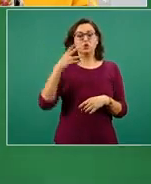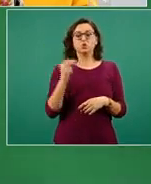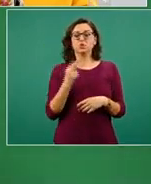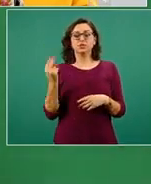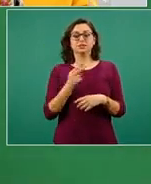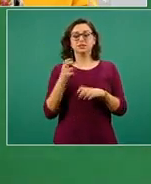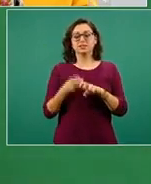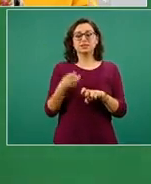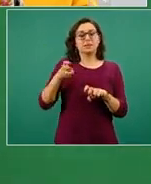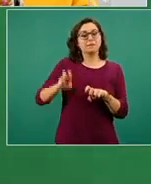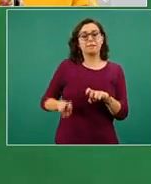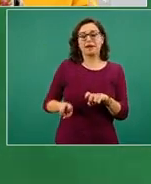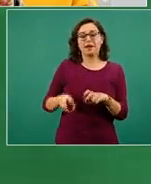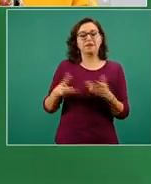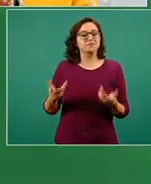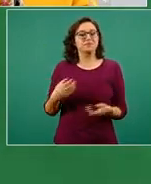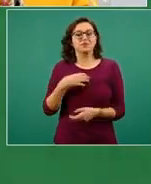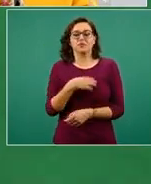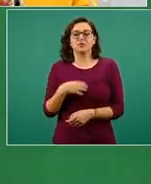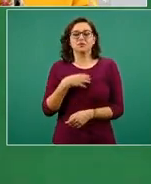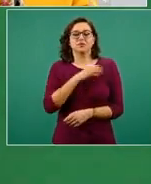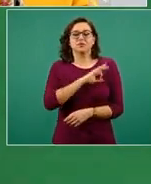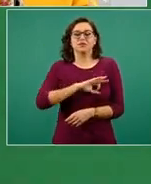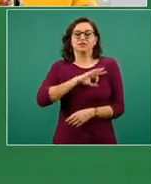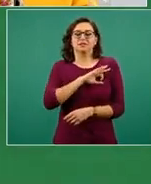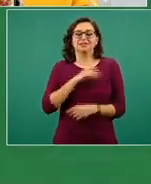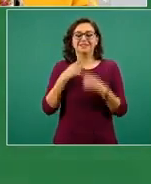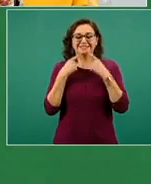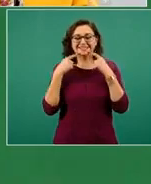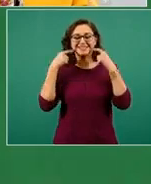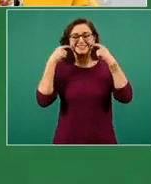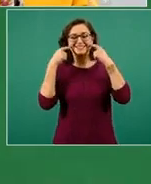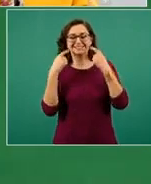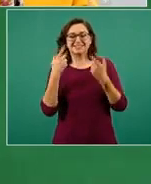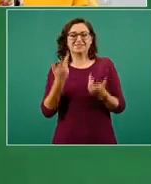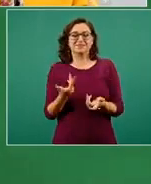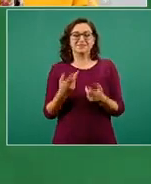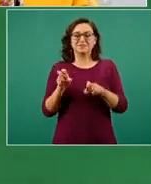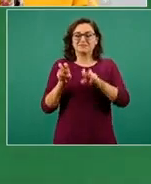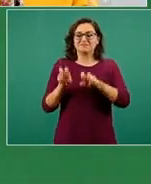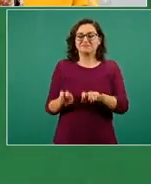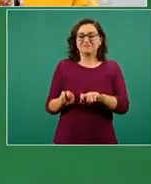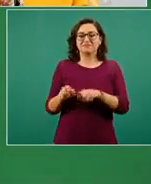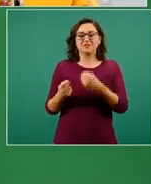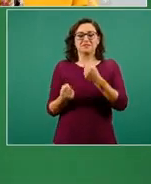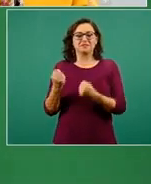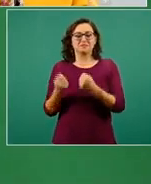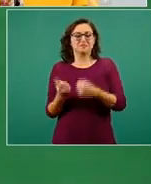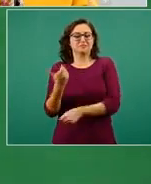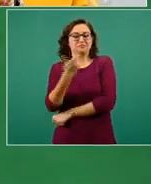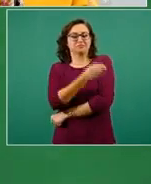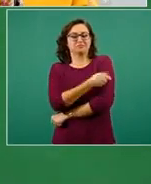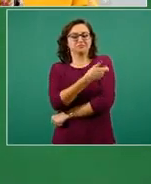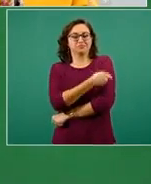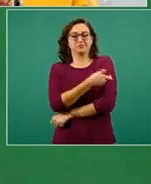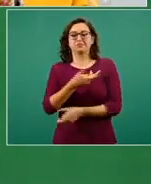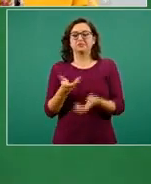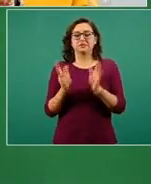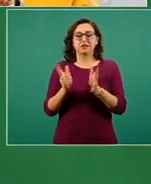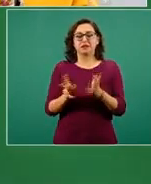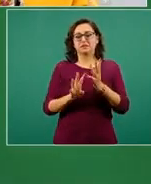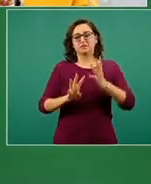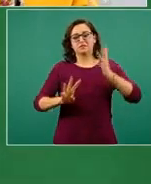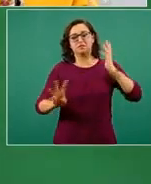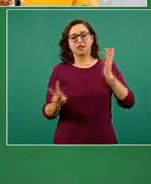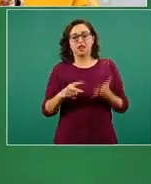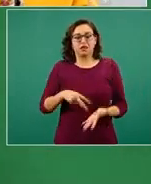auto y estaban muy felices y muy agradecidos y muy sonrientes en el sentido de que se les pudiera vacunar su auto y así evitar filas